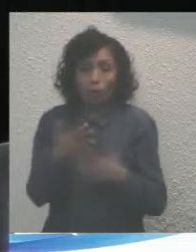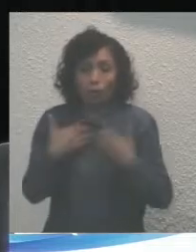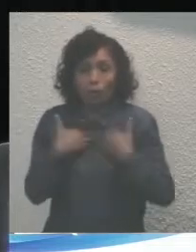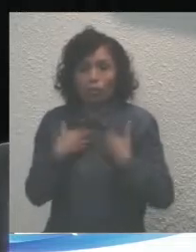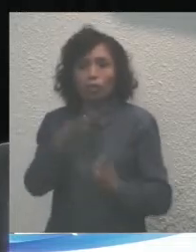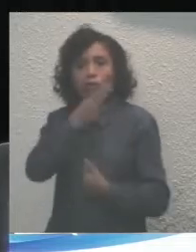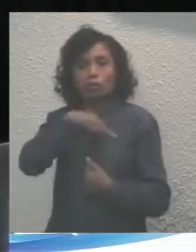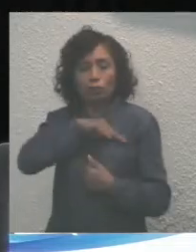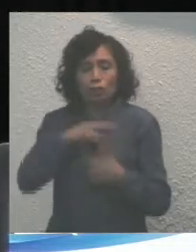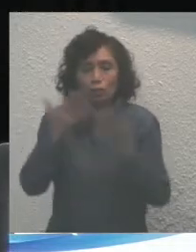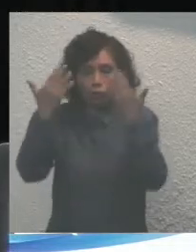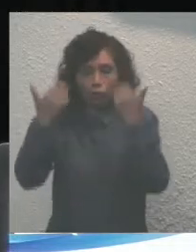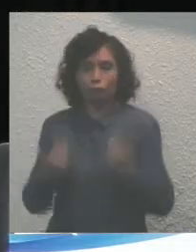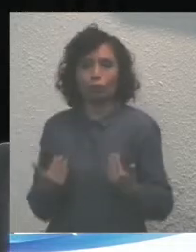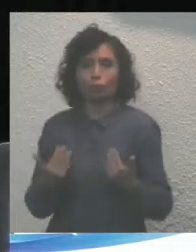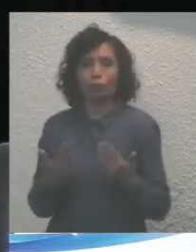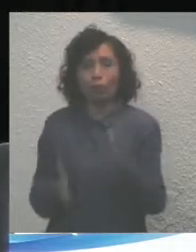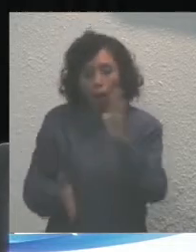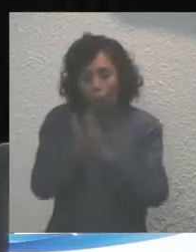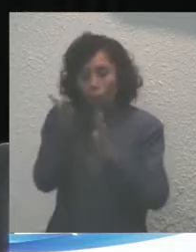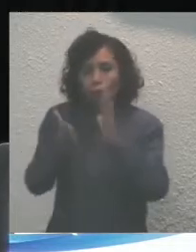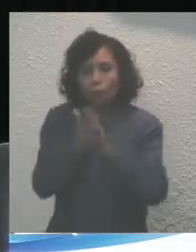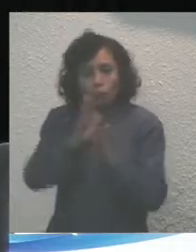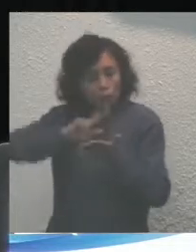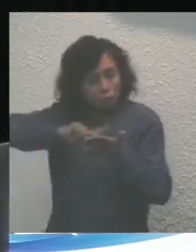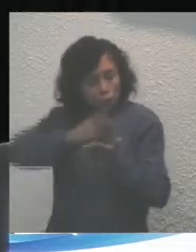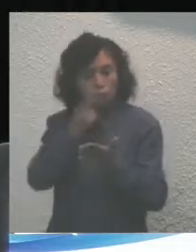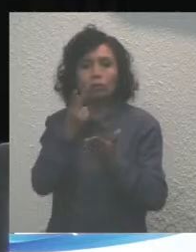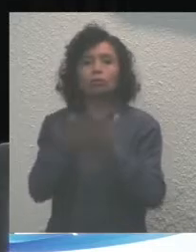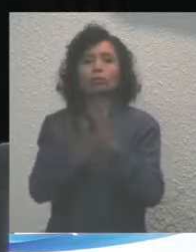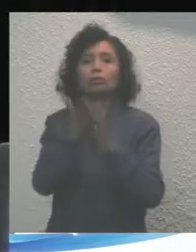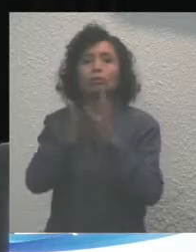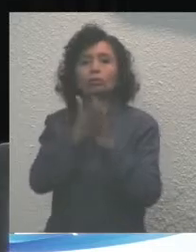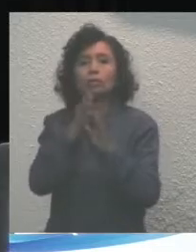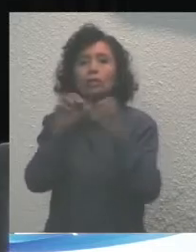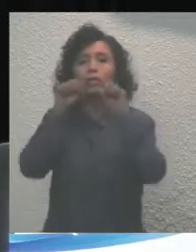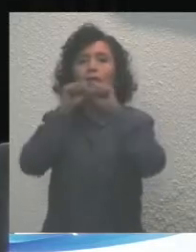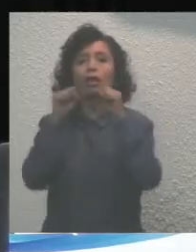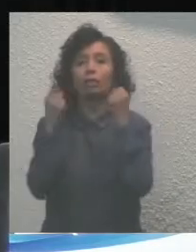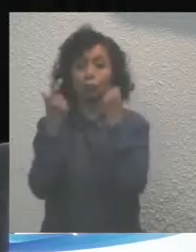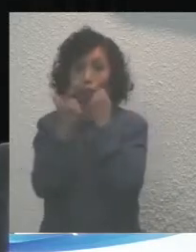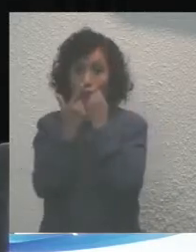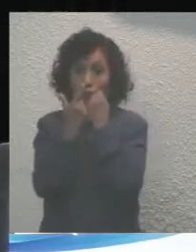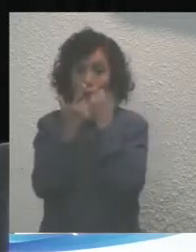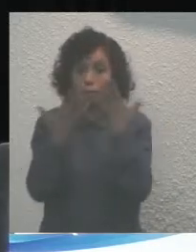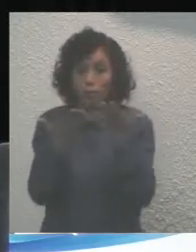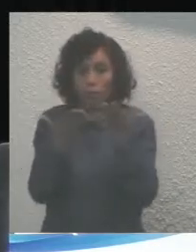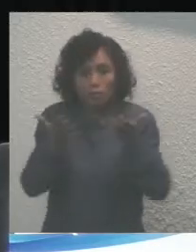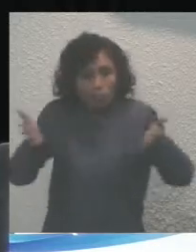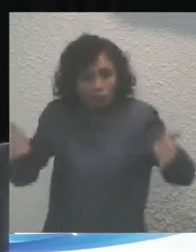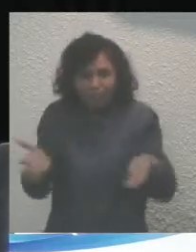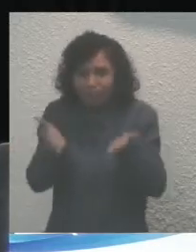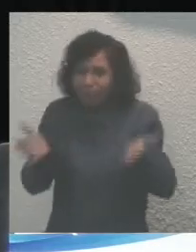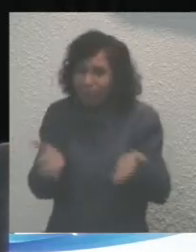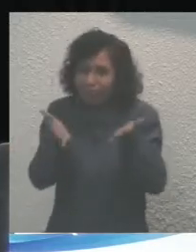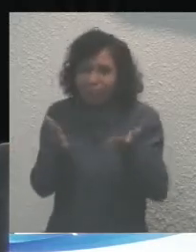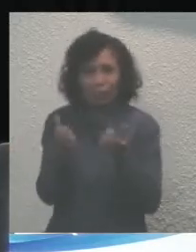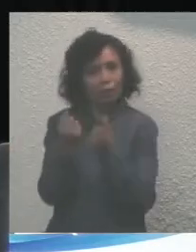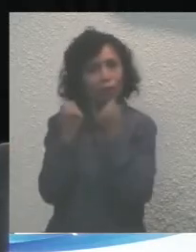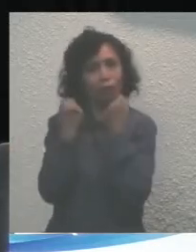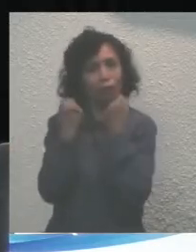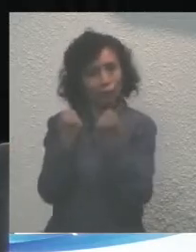que somos, para reconstruir nuestro tejido social e imprimirle toda nuestra